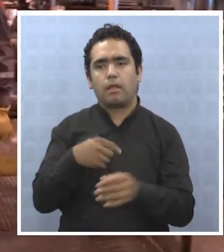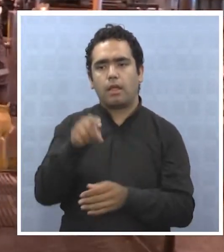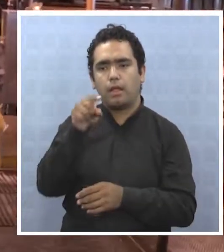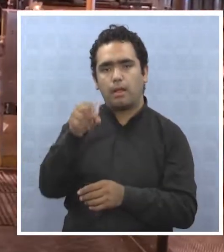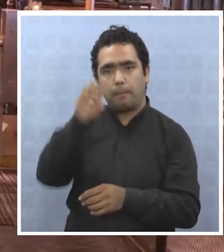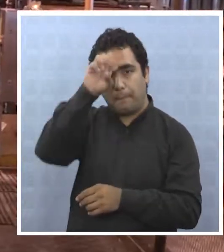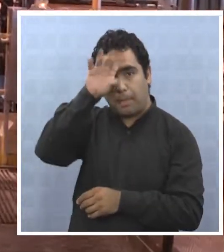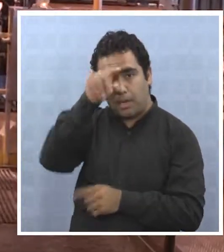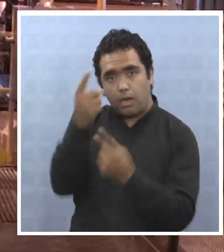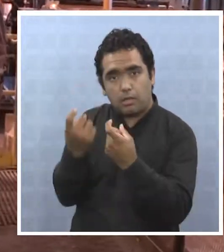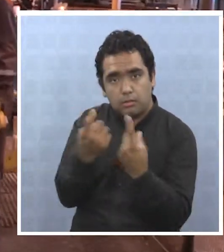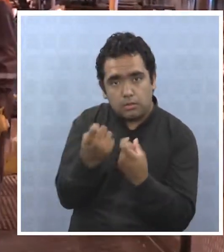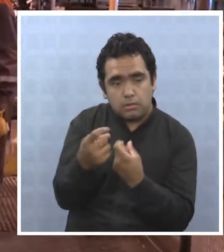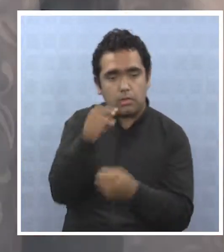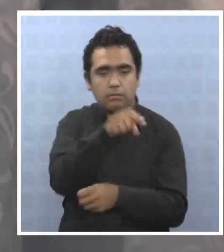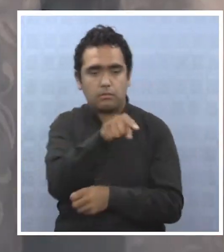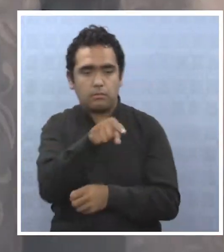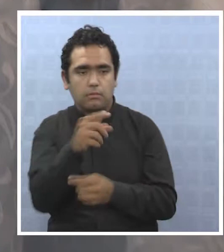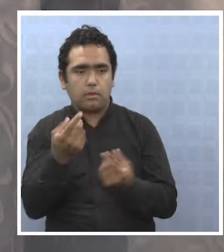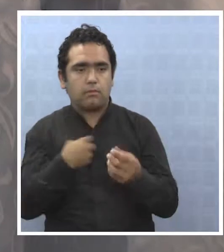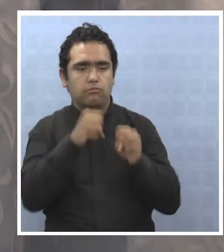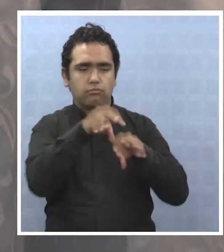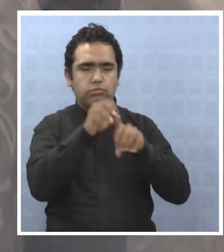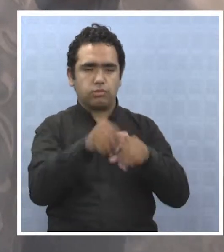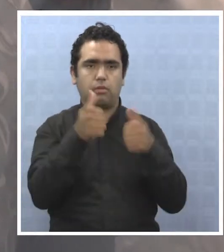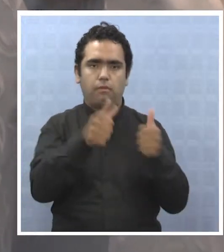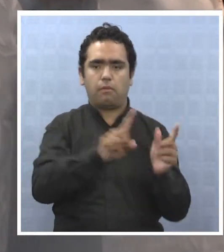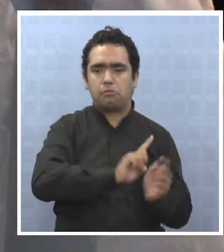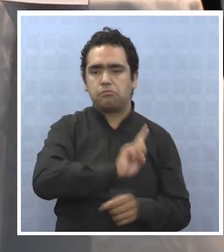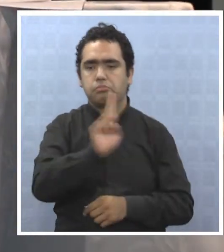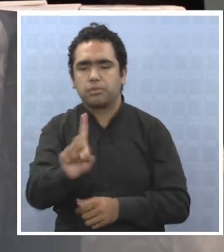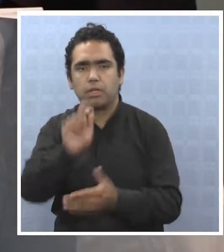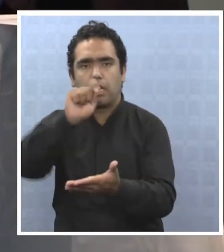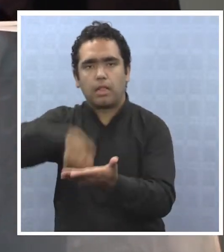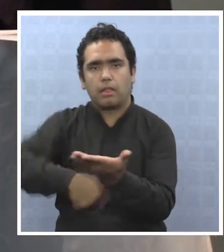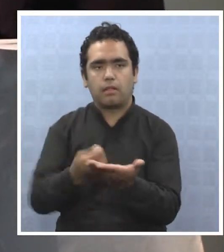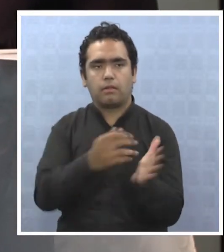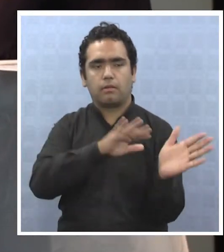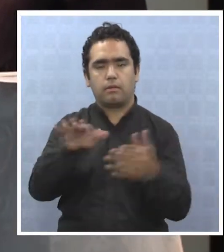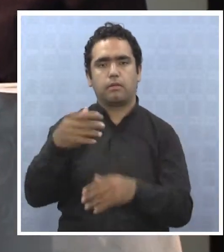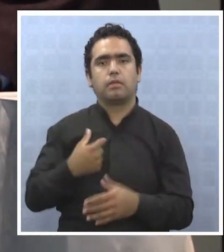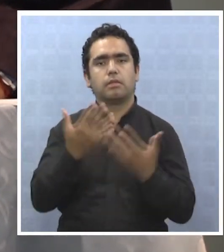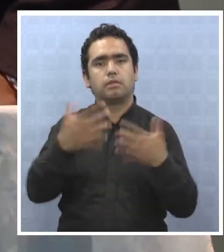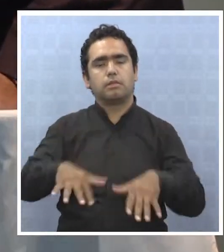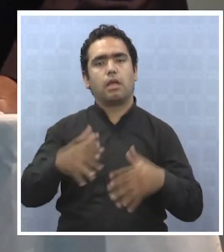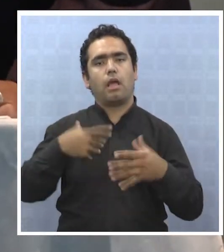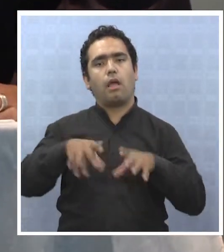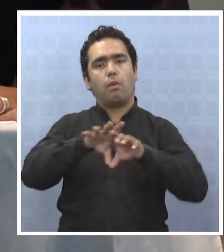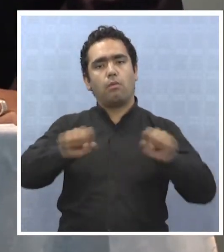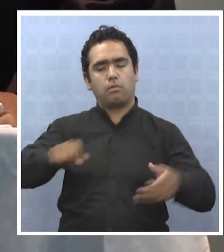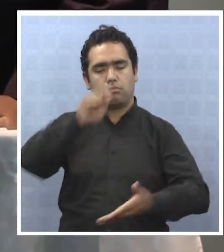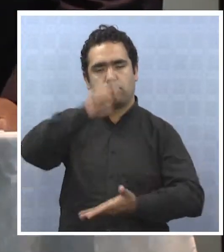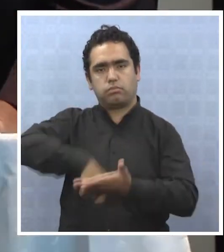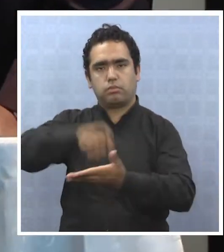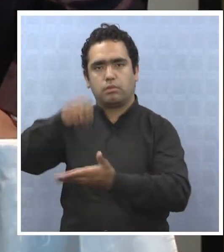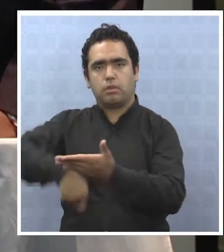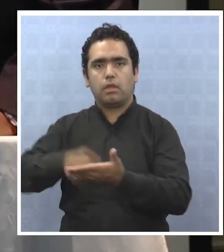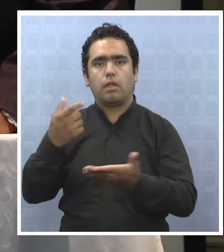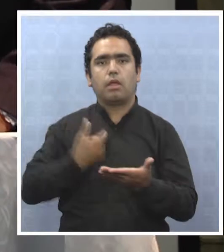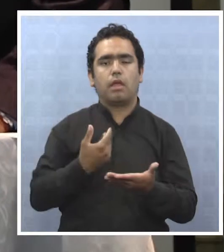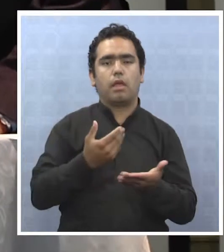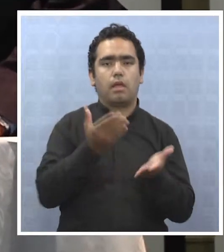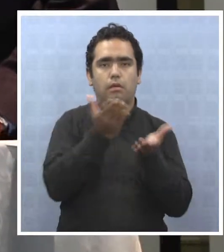de la minería requiere para contratar. Este lunes 6 se firmó el acta que sella el acuerdo entre las empresas mineras, el Mineduc, los